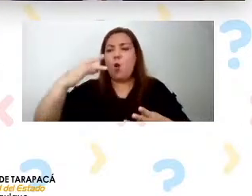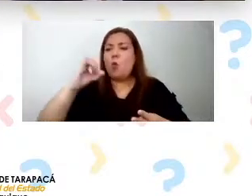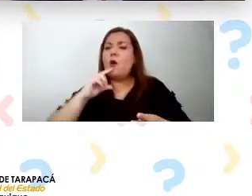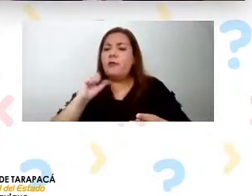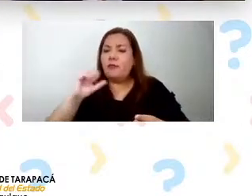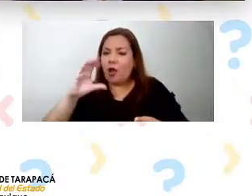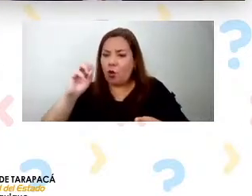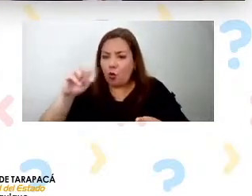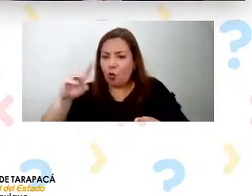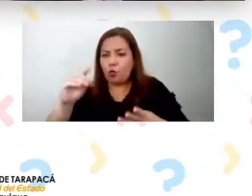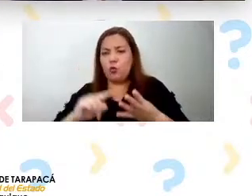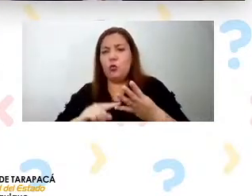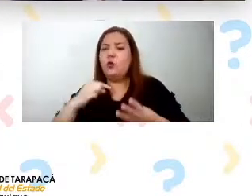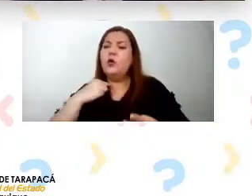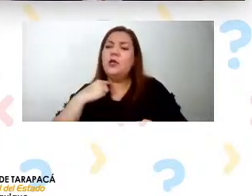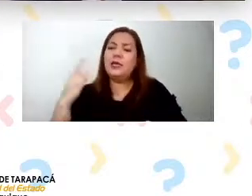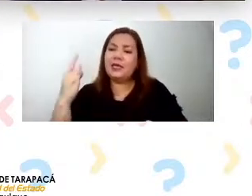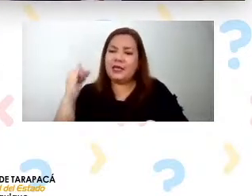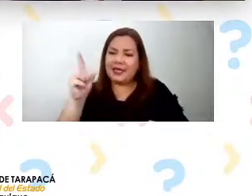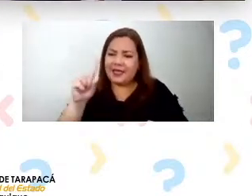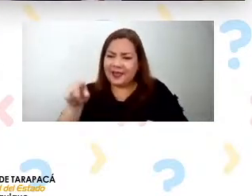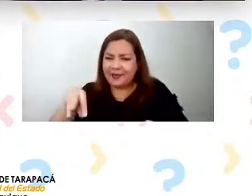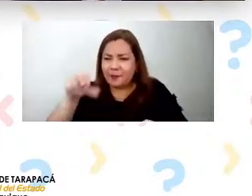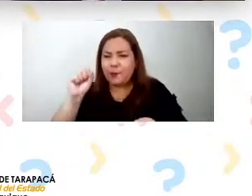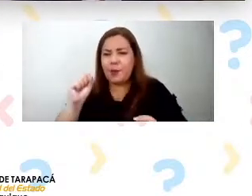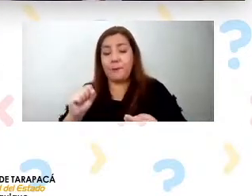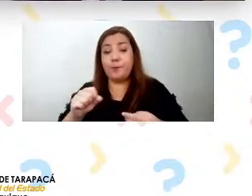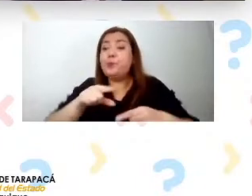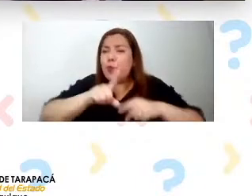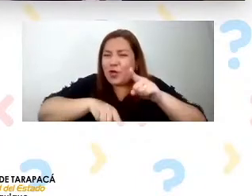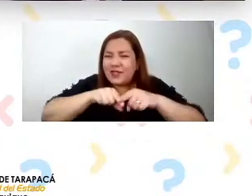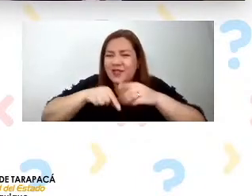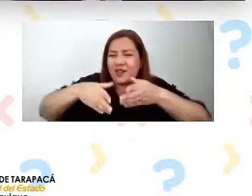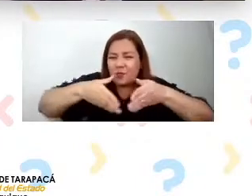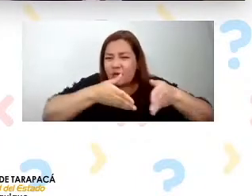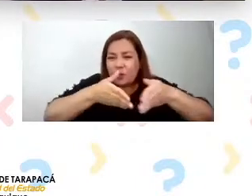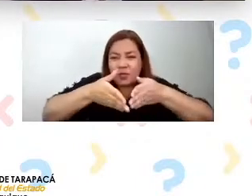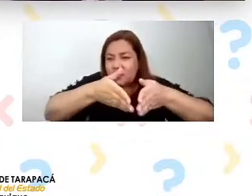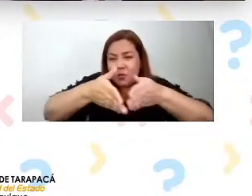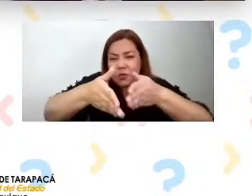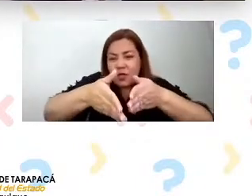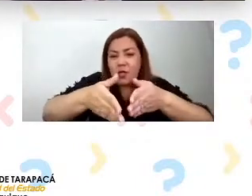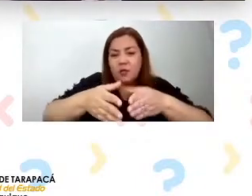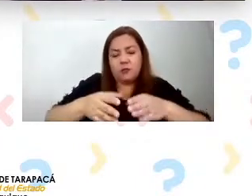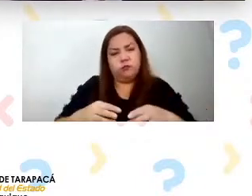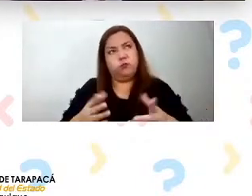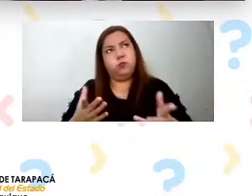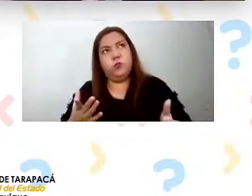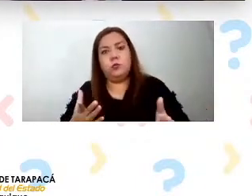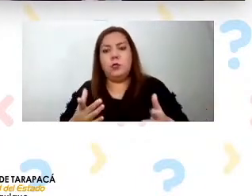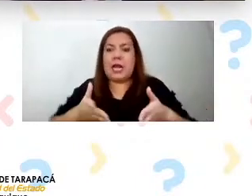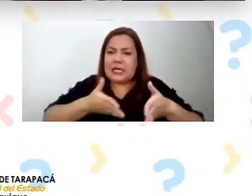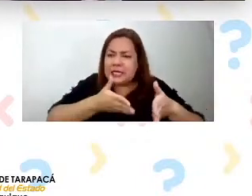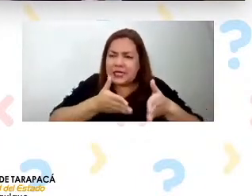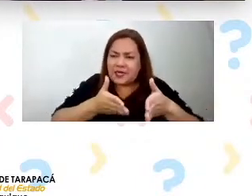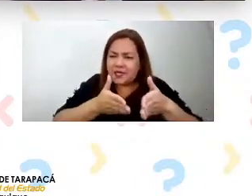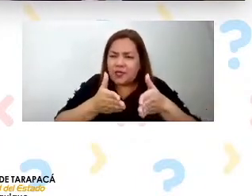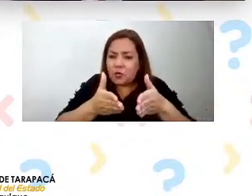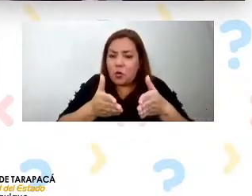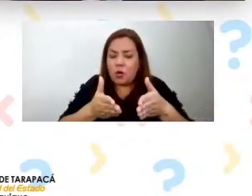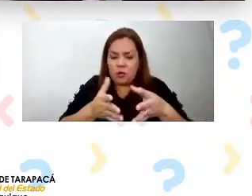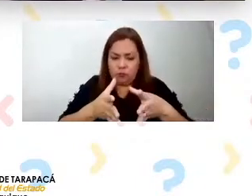quebrada de Quisma, por el terreno por el cual circulan, que son ríos, ¿no es cierto?, muy,